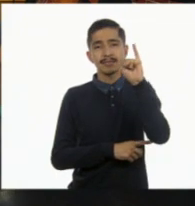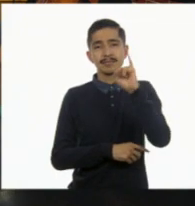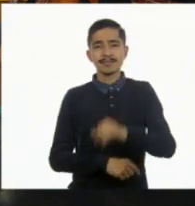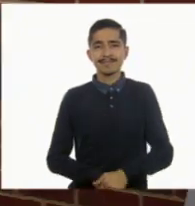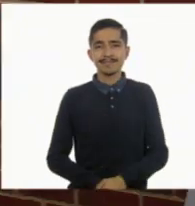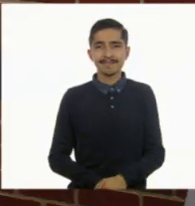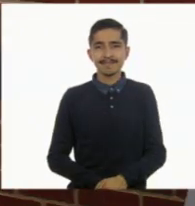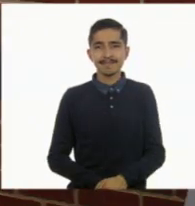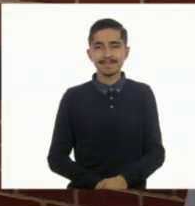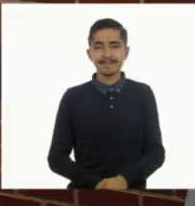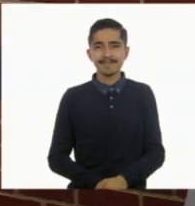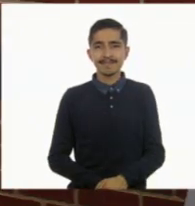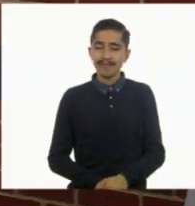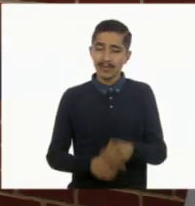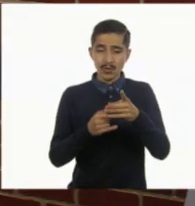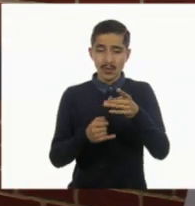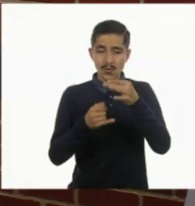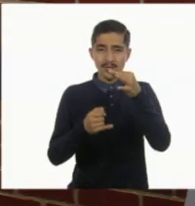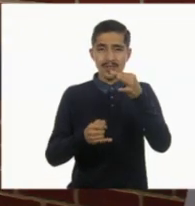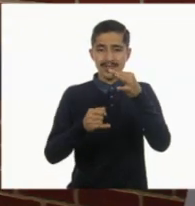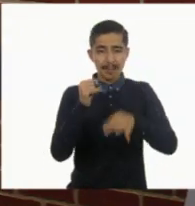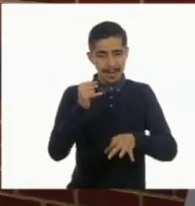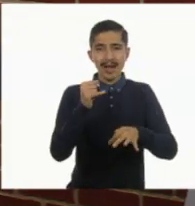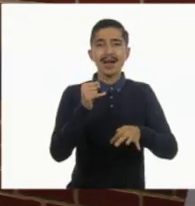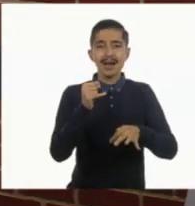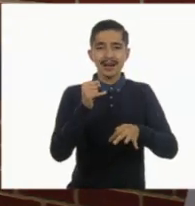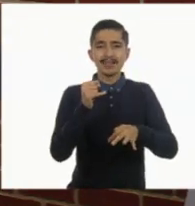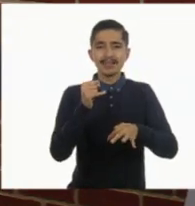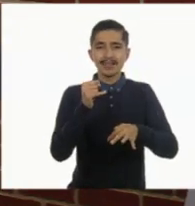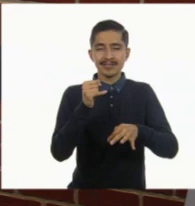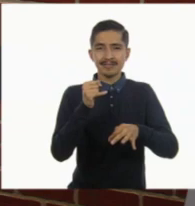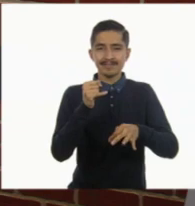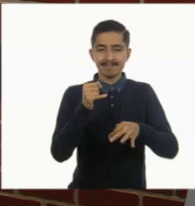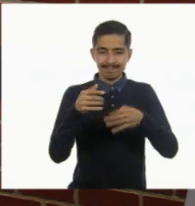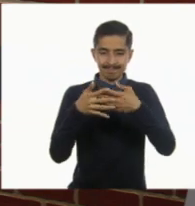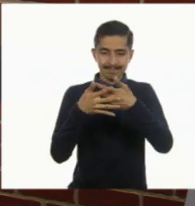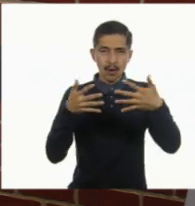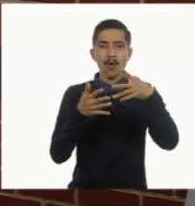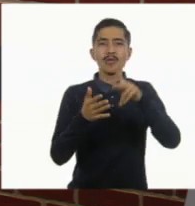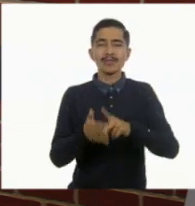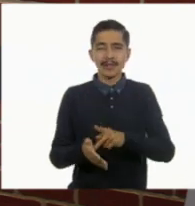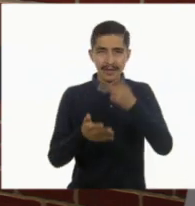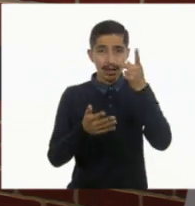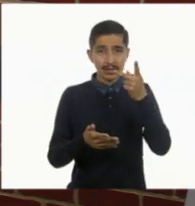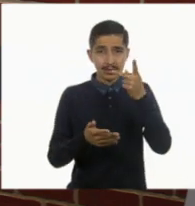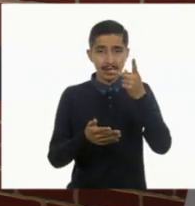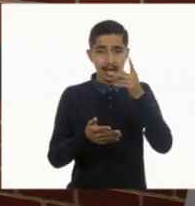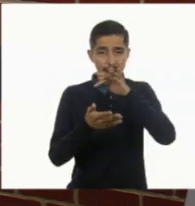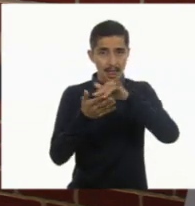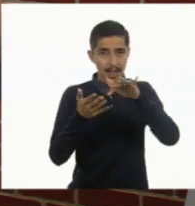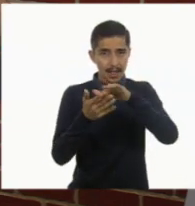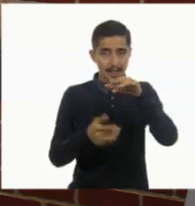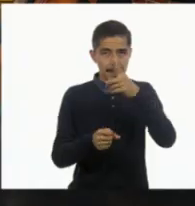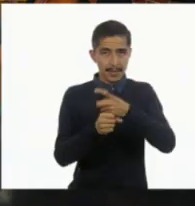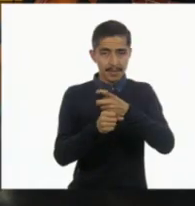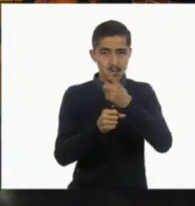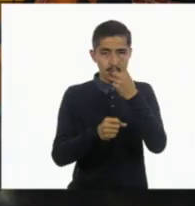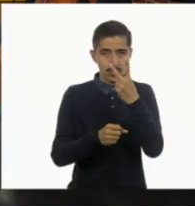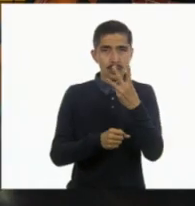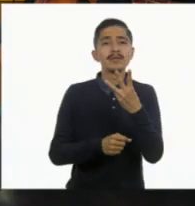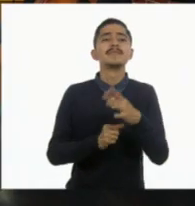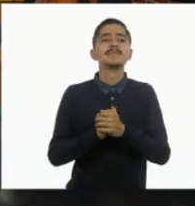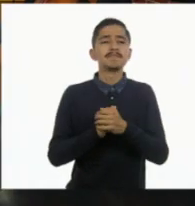si. Y por último, la última frase de hoy. Otra vez, solamente leyendo. 3